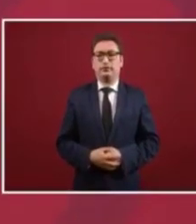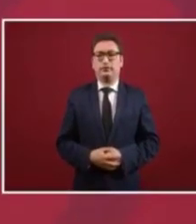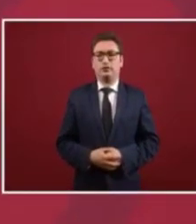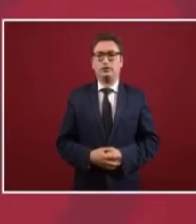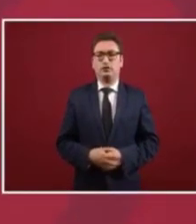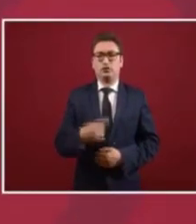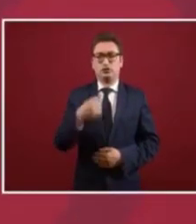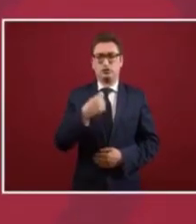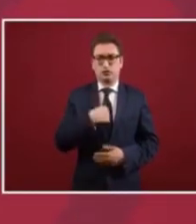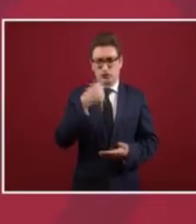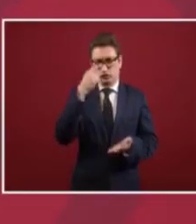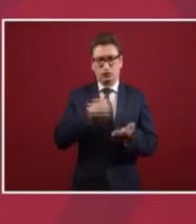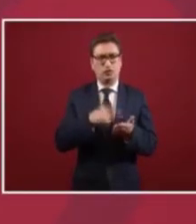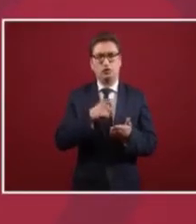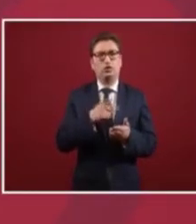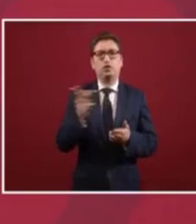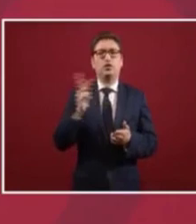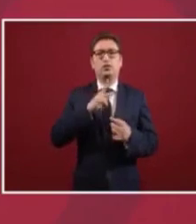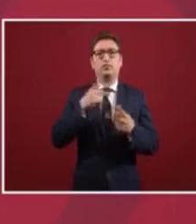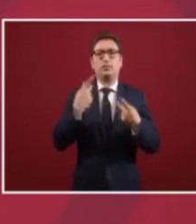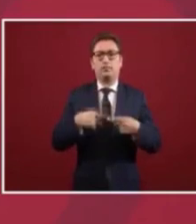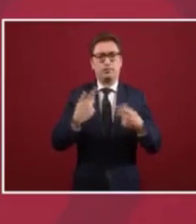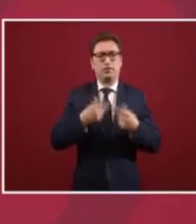Creo que fue la reacción de la gente.